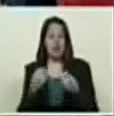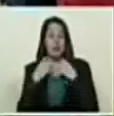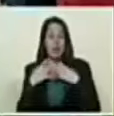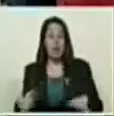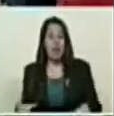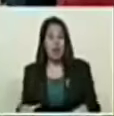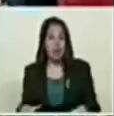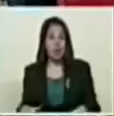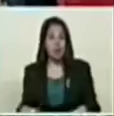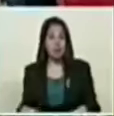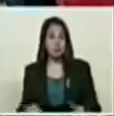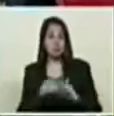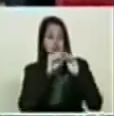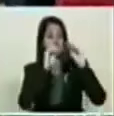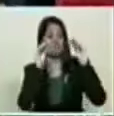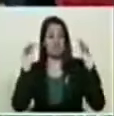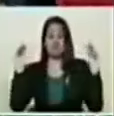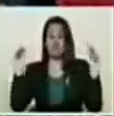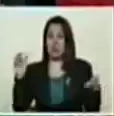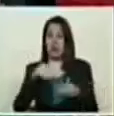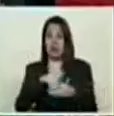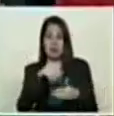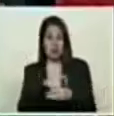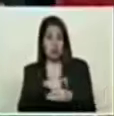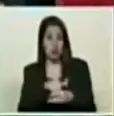fracasaron en el llamado a elecciones,